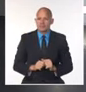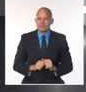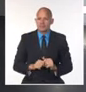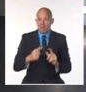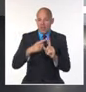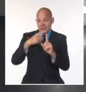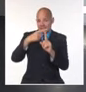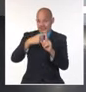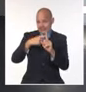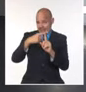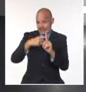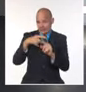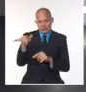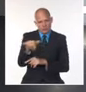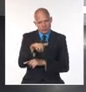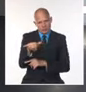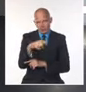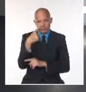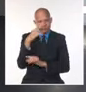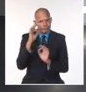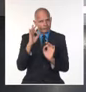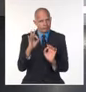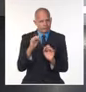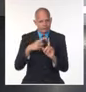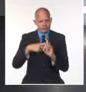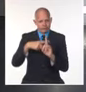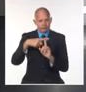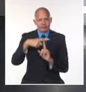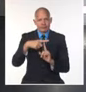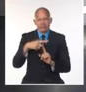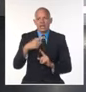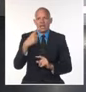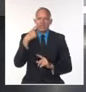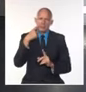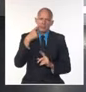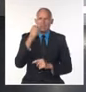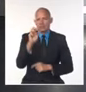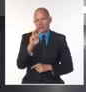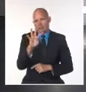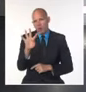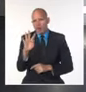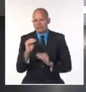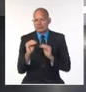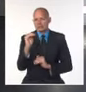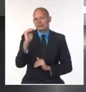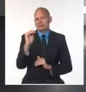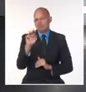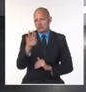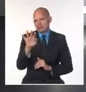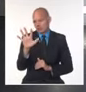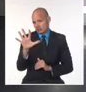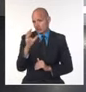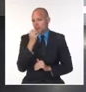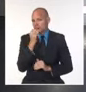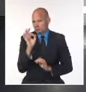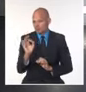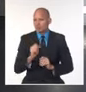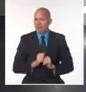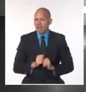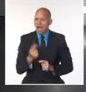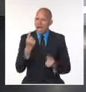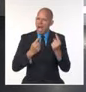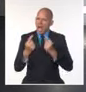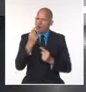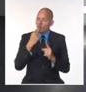extremas se mantienen elevadas y con poca variación máximas de 34 y hasta 35 gr c pueden haber valores